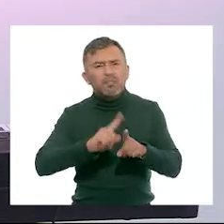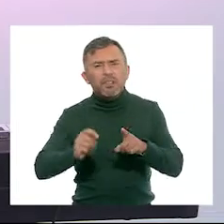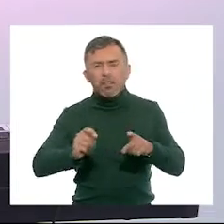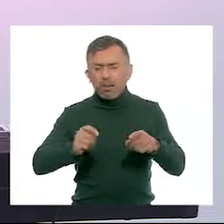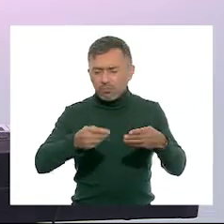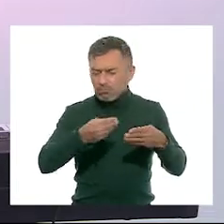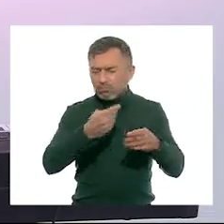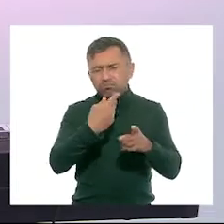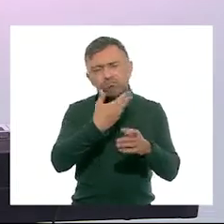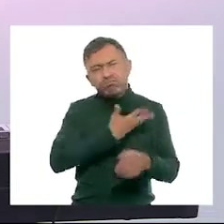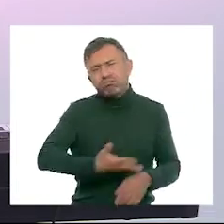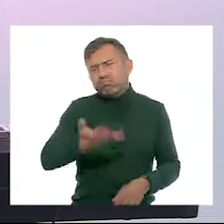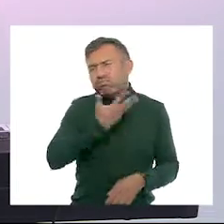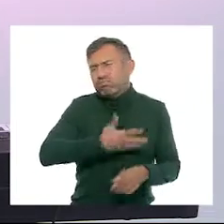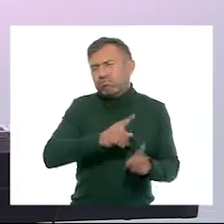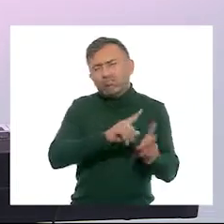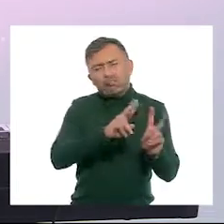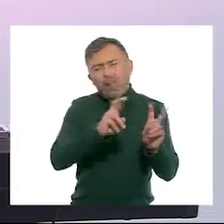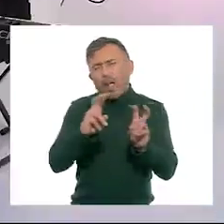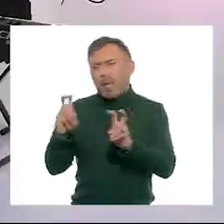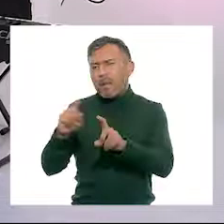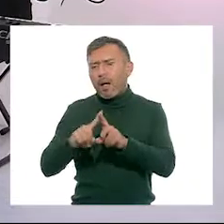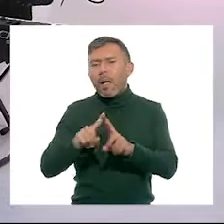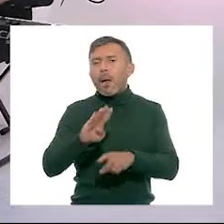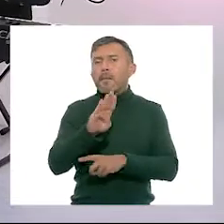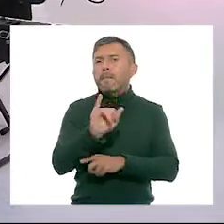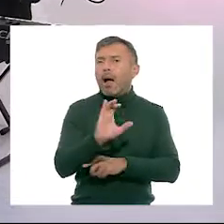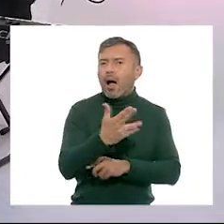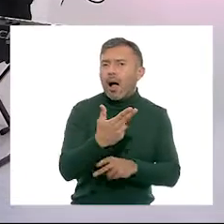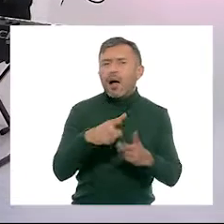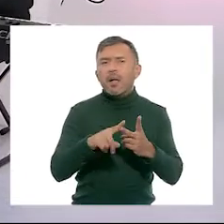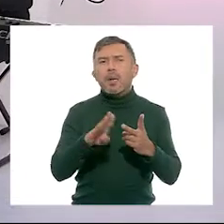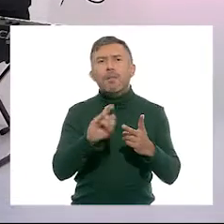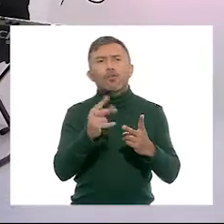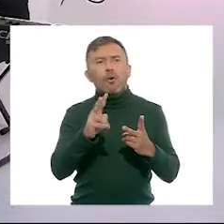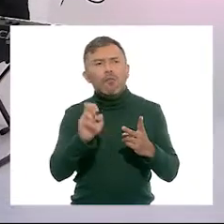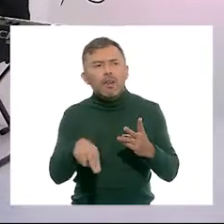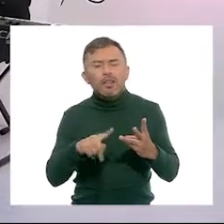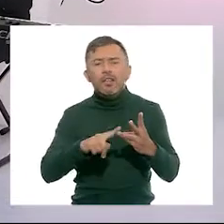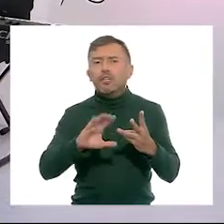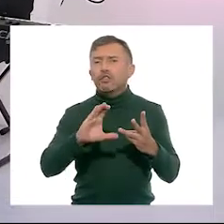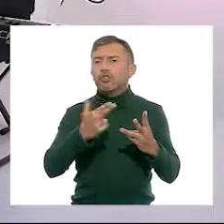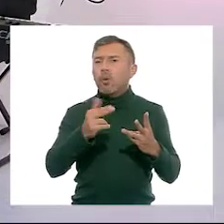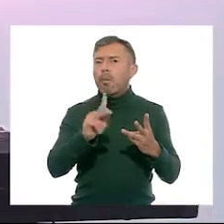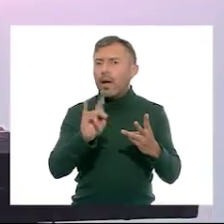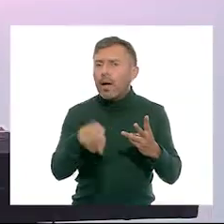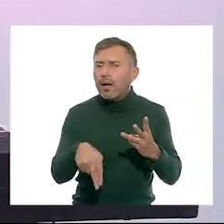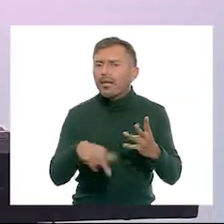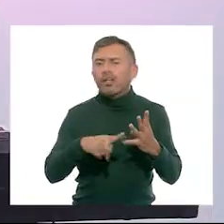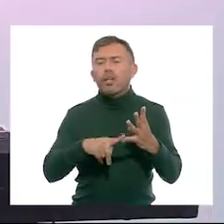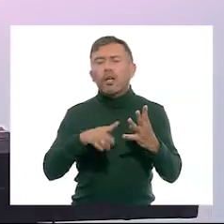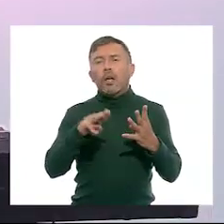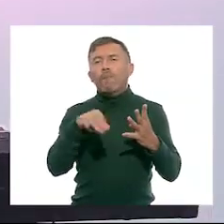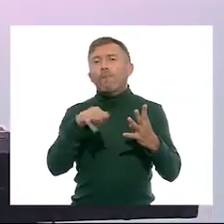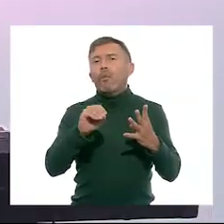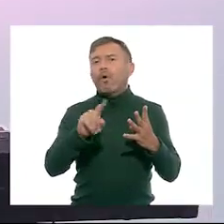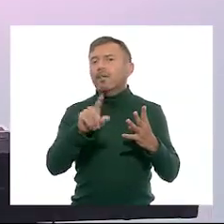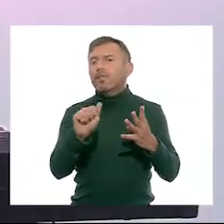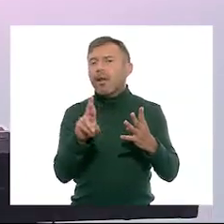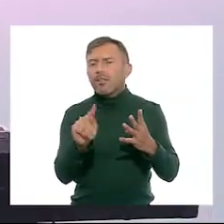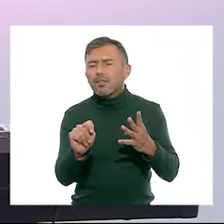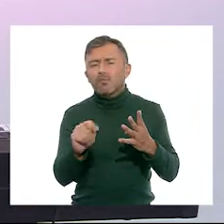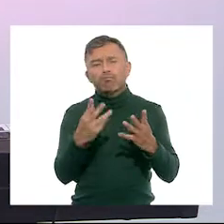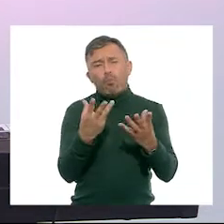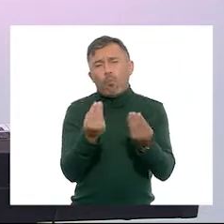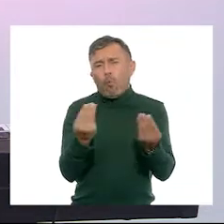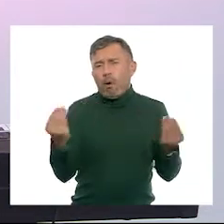musical, ¿no? Desde Bach, Beethoven, Chopin, Mozart, mucha gente ha escrito para el